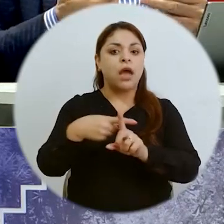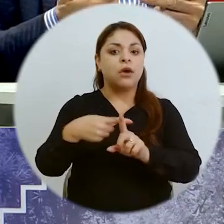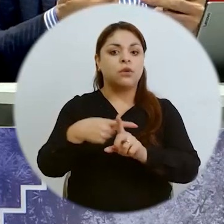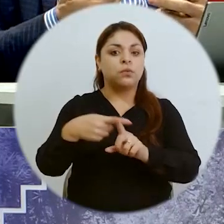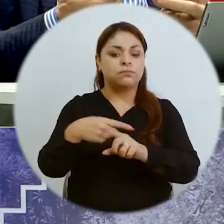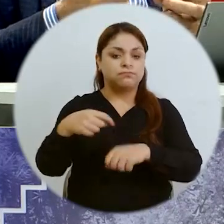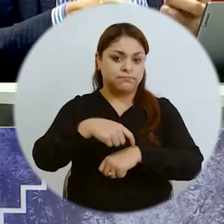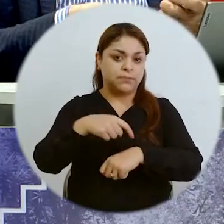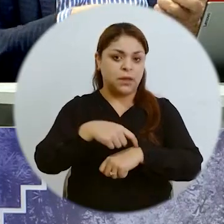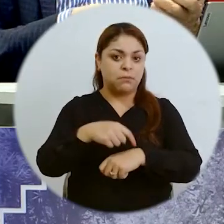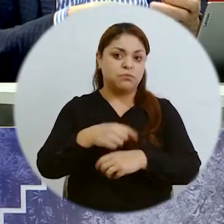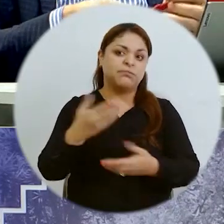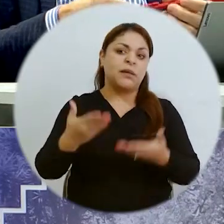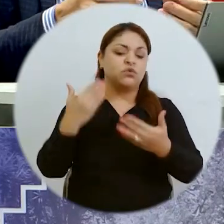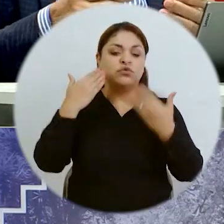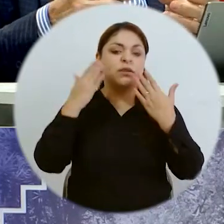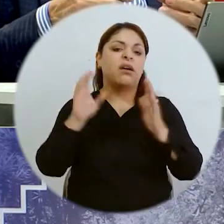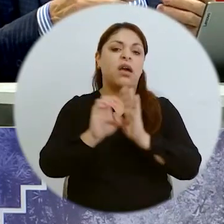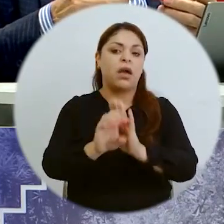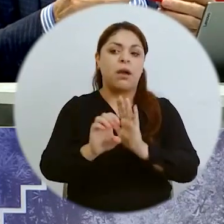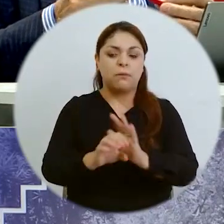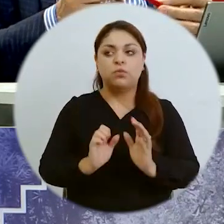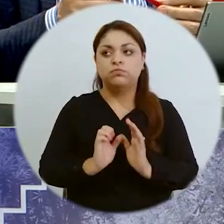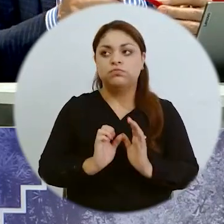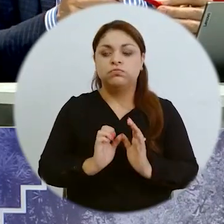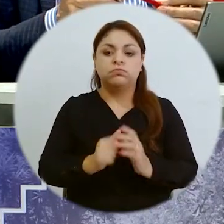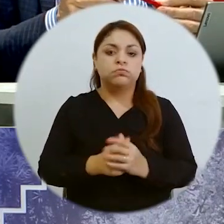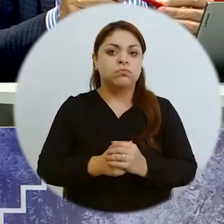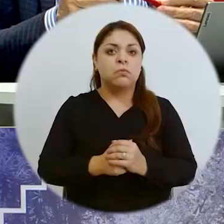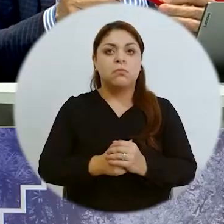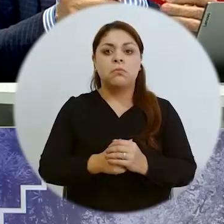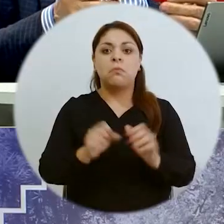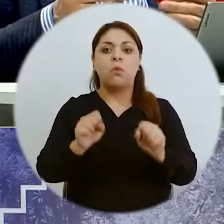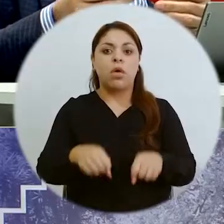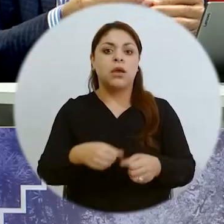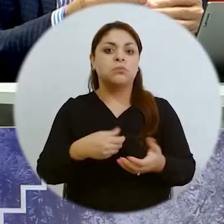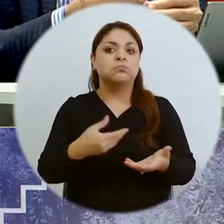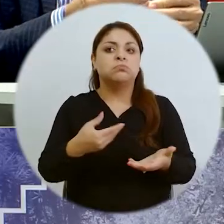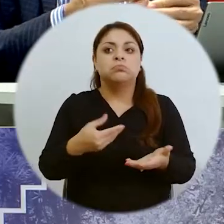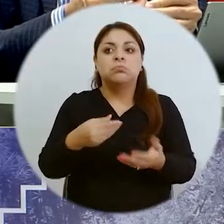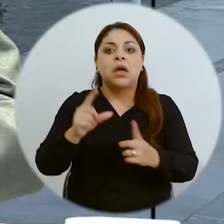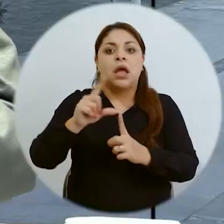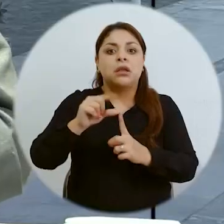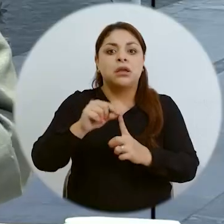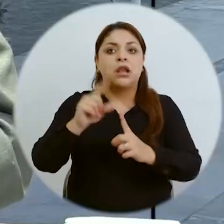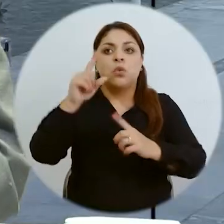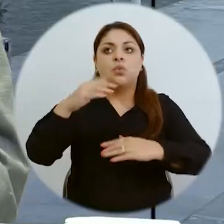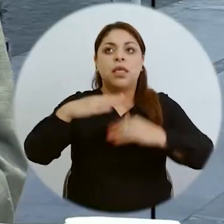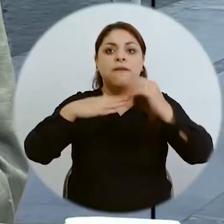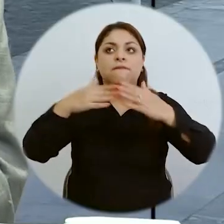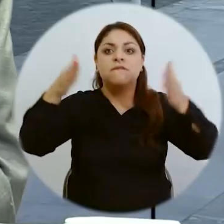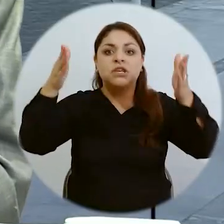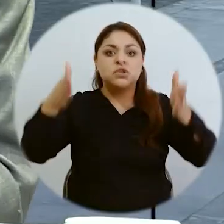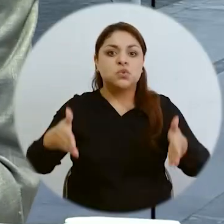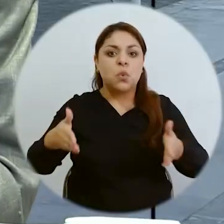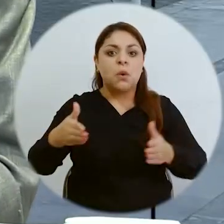atrevería a decir, a cómo está la situación de las pensiones, más que todo para las personas jóvenes, que vayan haciendo su